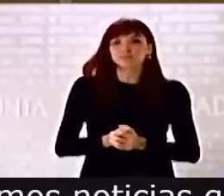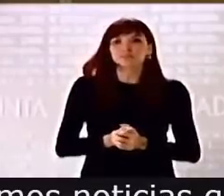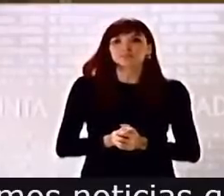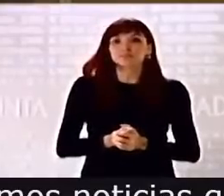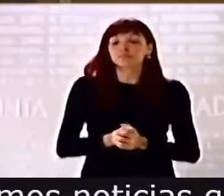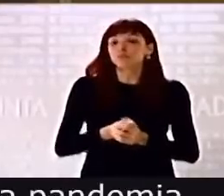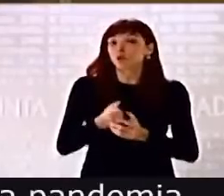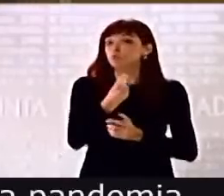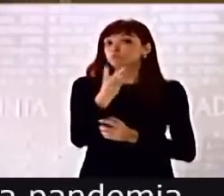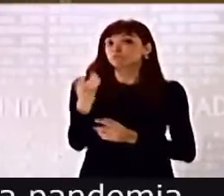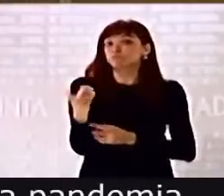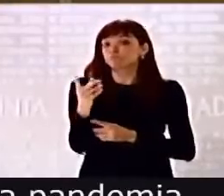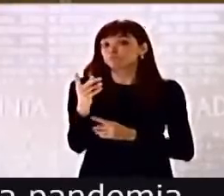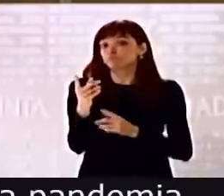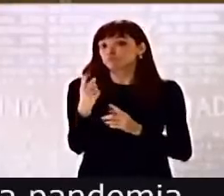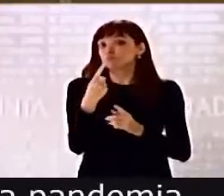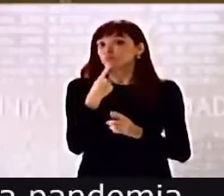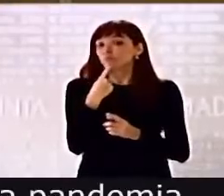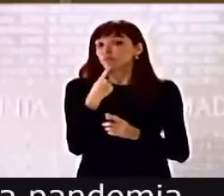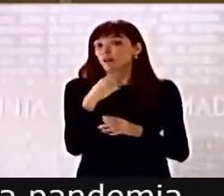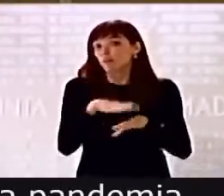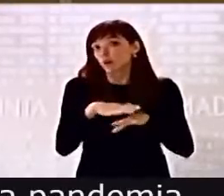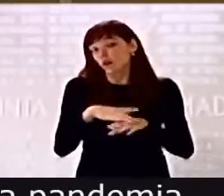Estos datos para la esperanza son